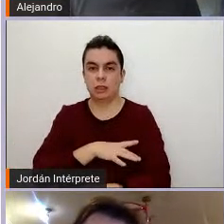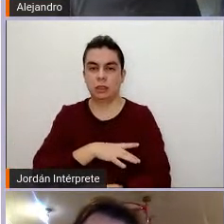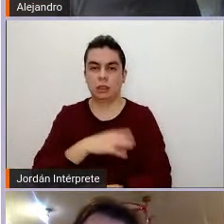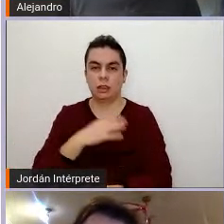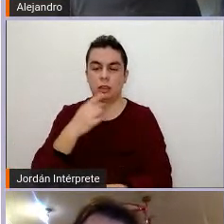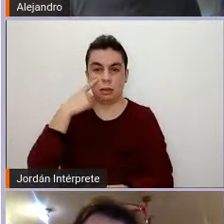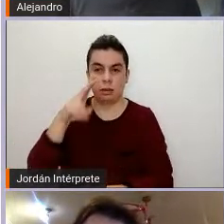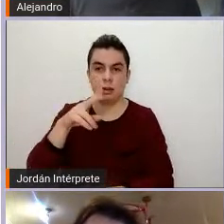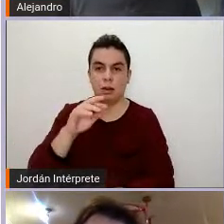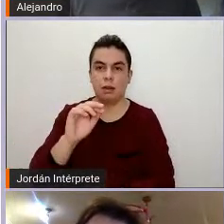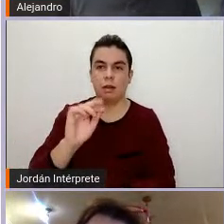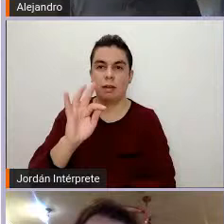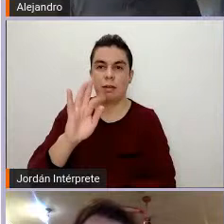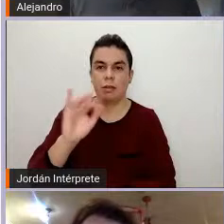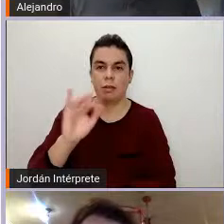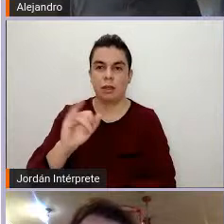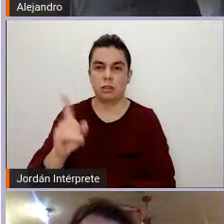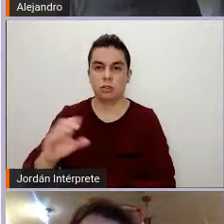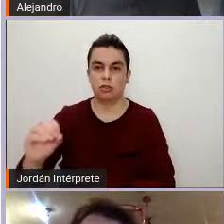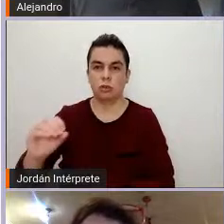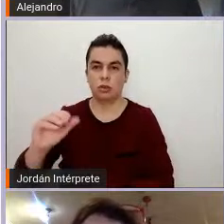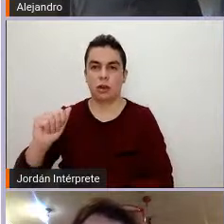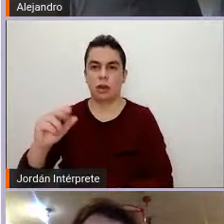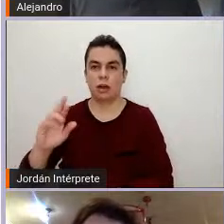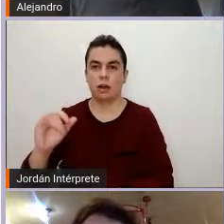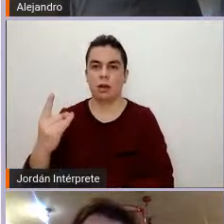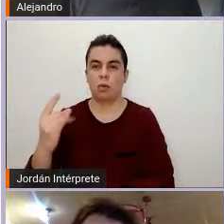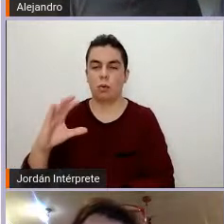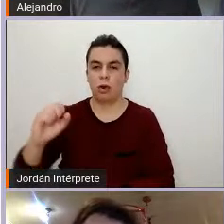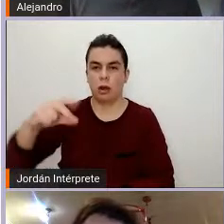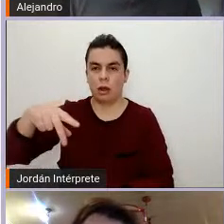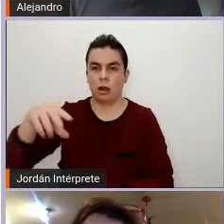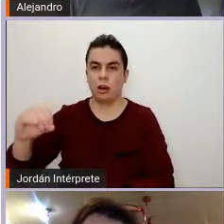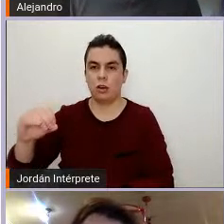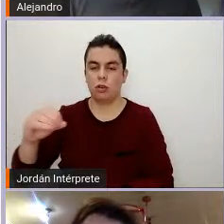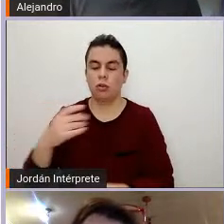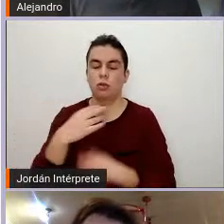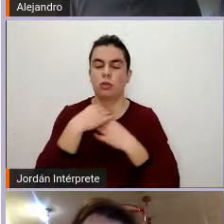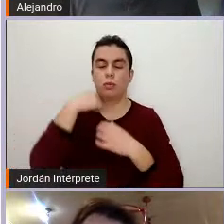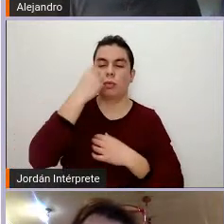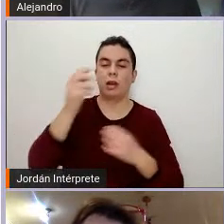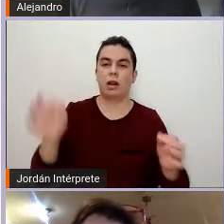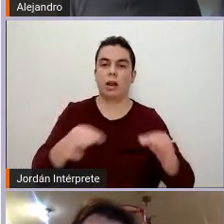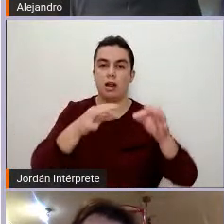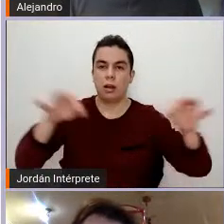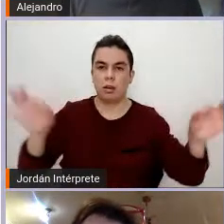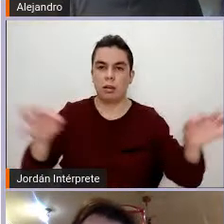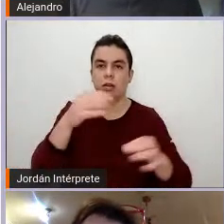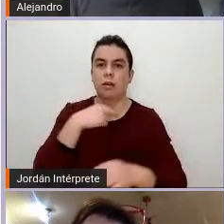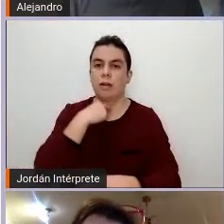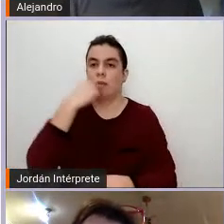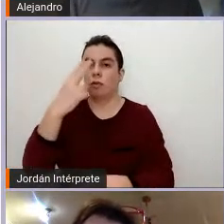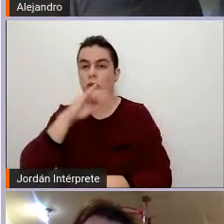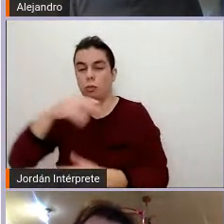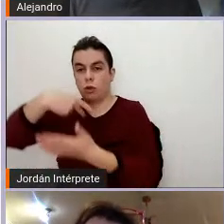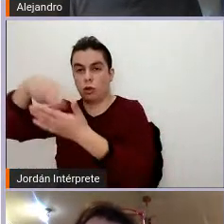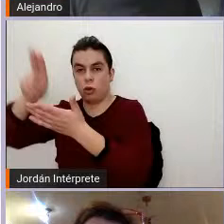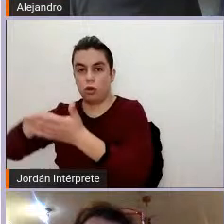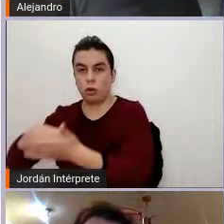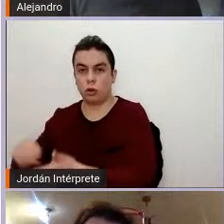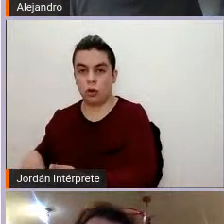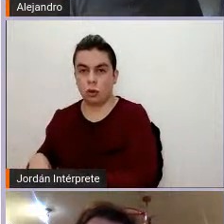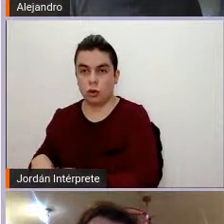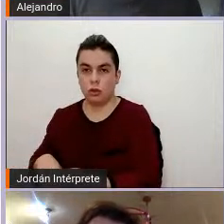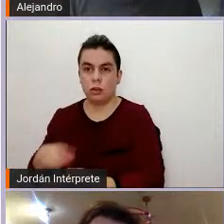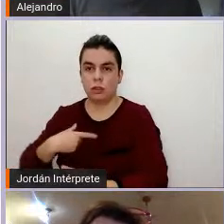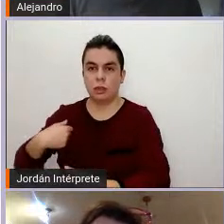de 1931, para orquesta y voz, y el óleo sobre tela titulado Trilla. La obra de Isamit,